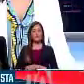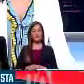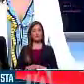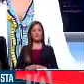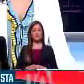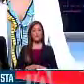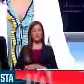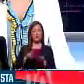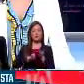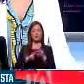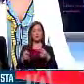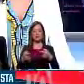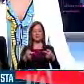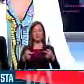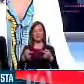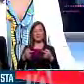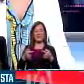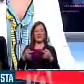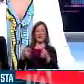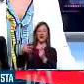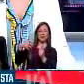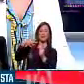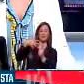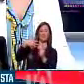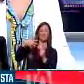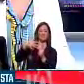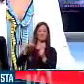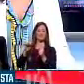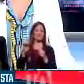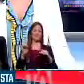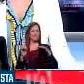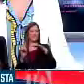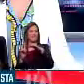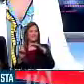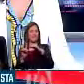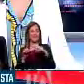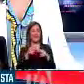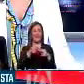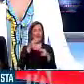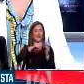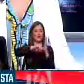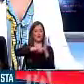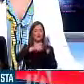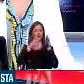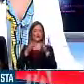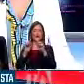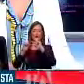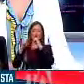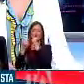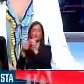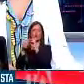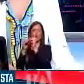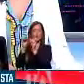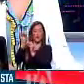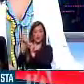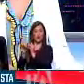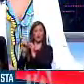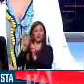sesión acalorada con enfrentamientos verbales entre el ex contralor subrogante Pablo Celi y la bancada de UNES. Con 136 votos